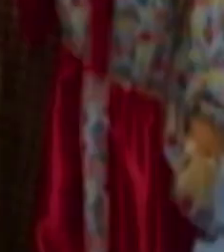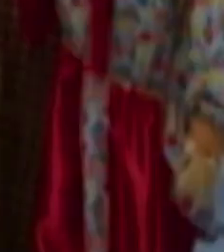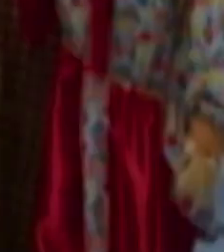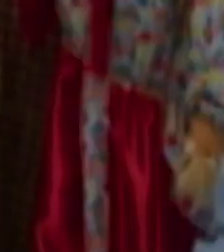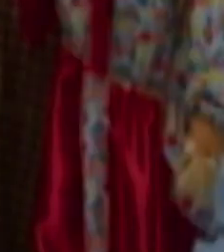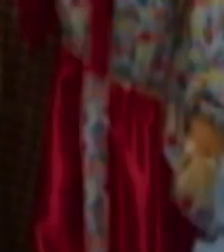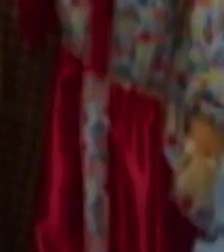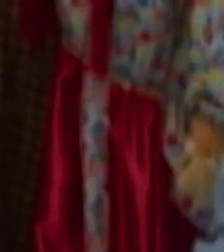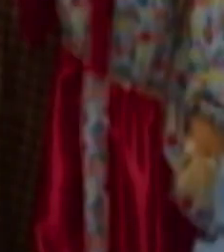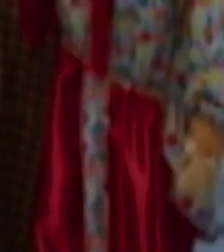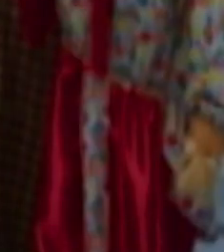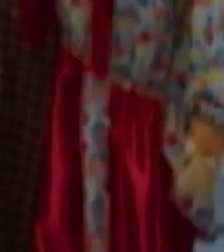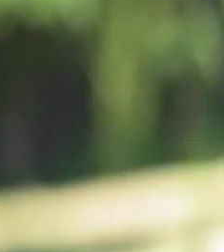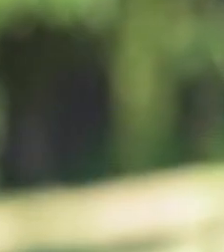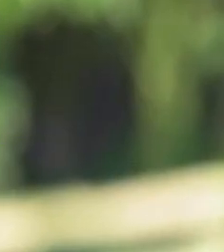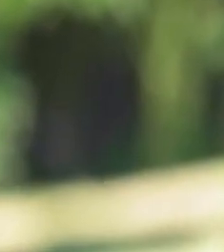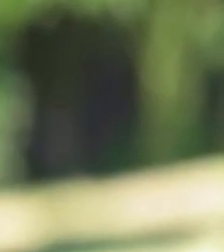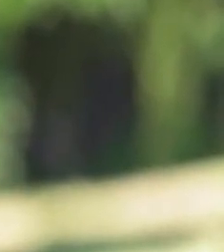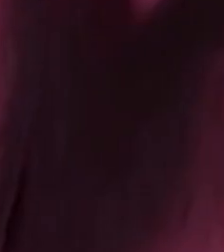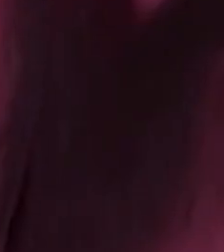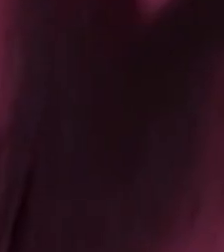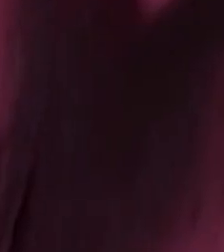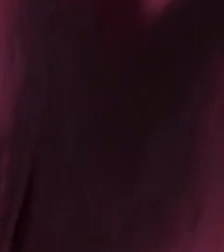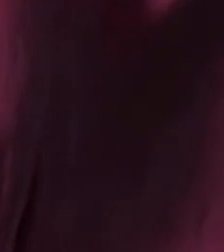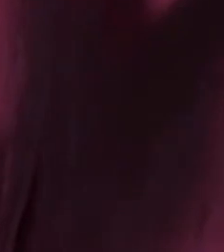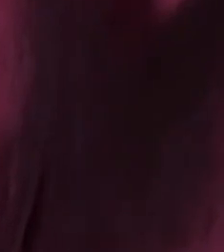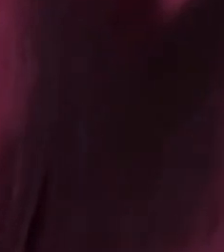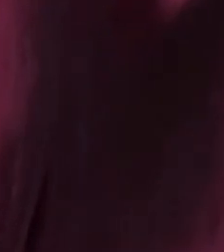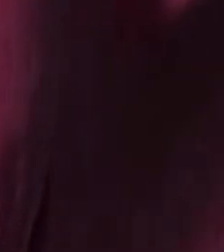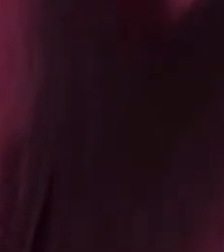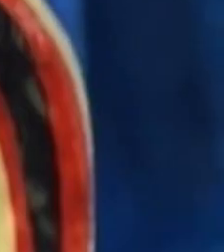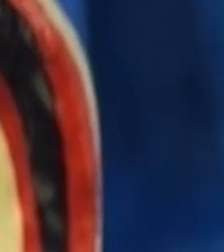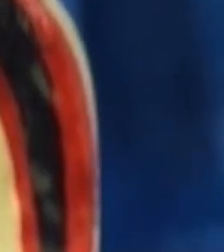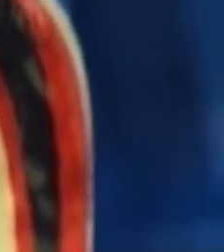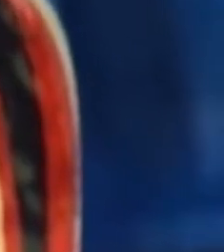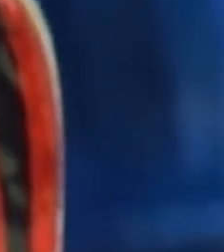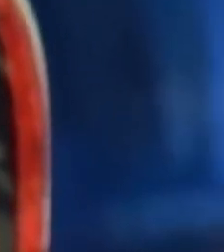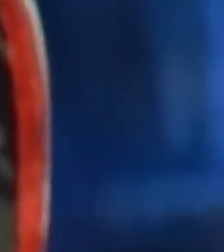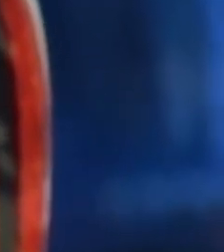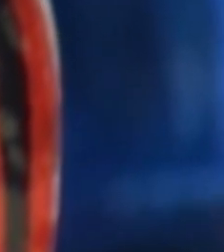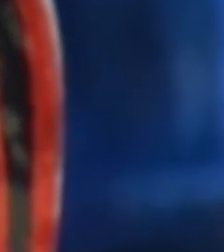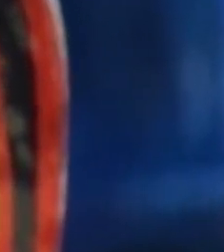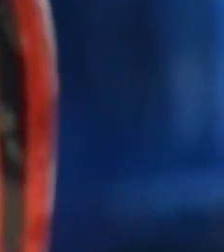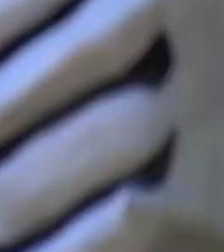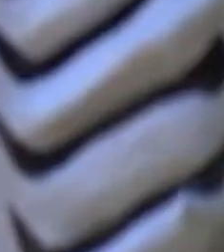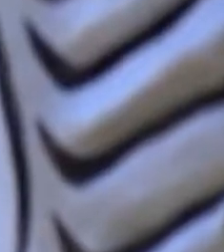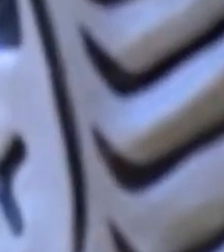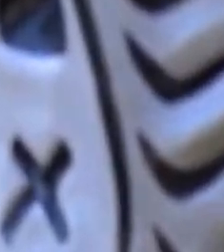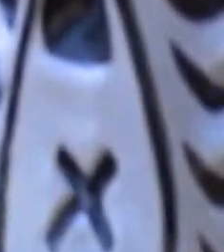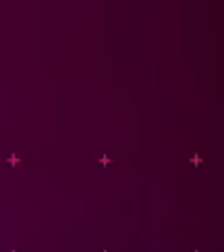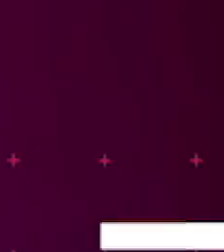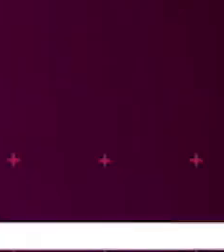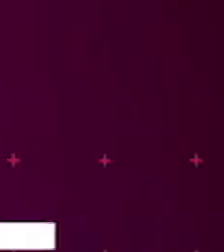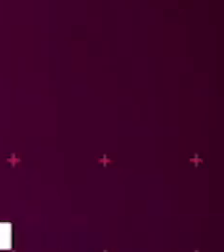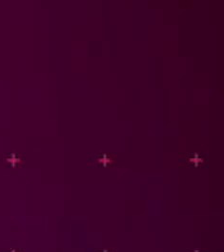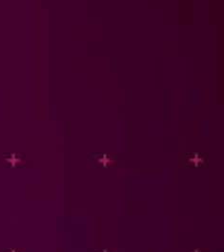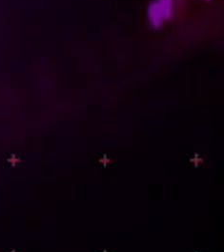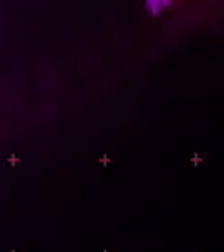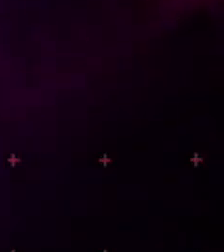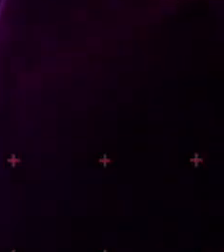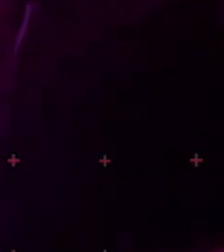la mascarada tradicional costarricense nace en el contexto de la colonia. El jueves 28 de octubre a las 9 de la